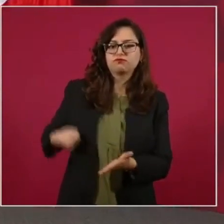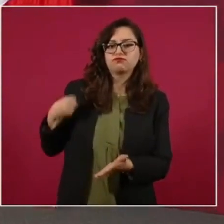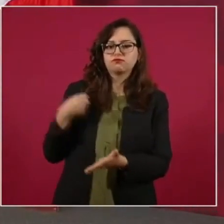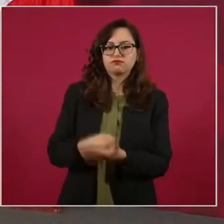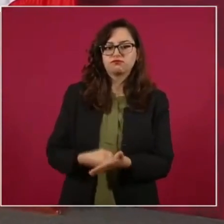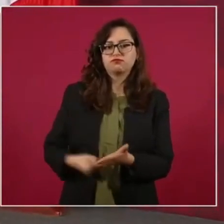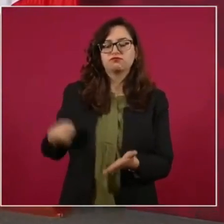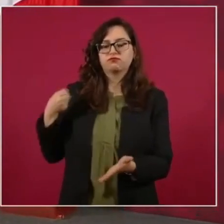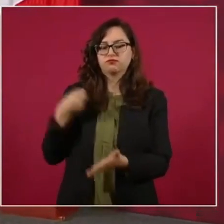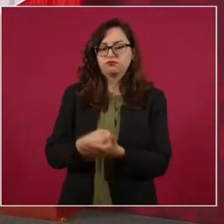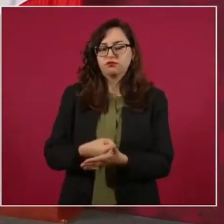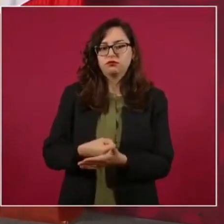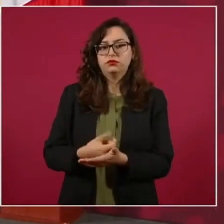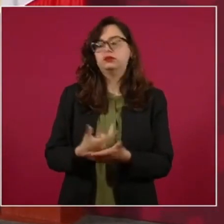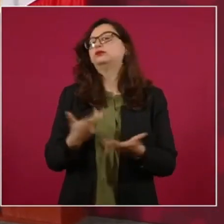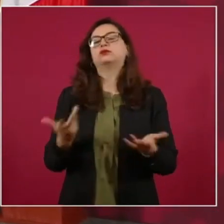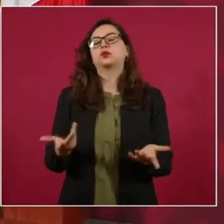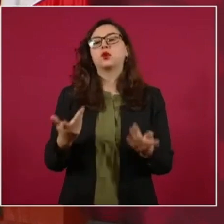Suceda lo que suceda,